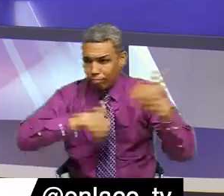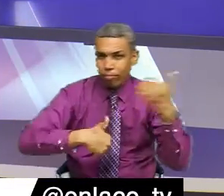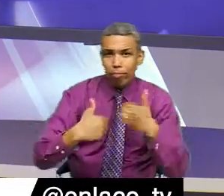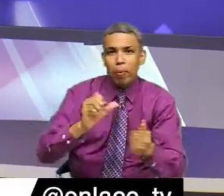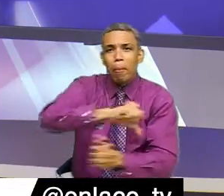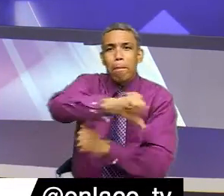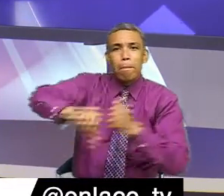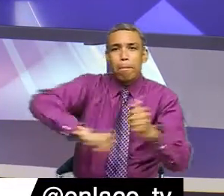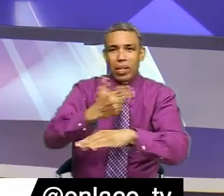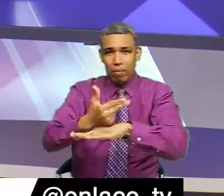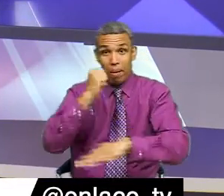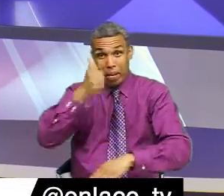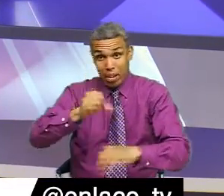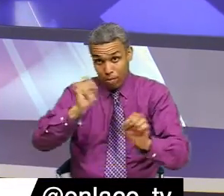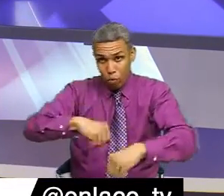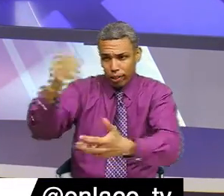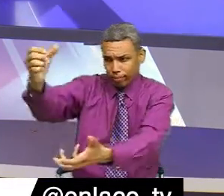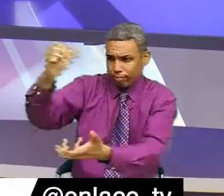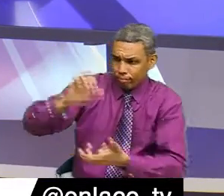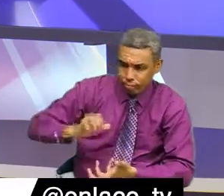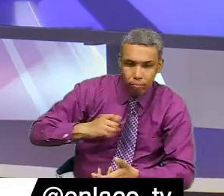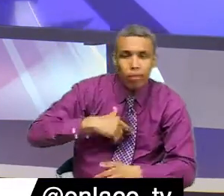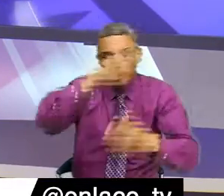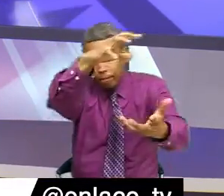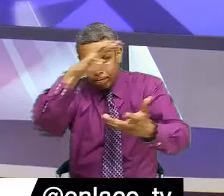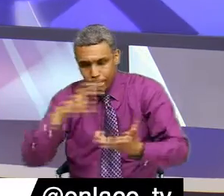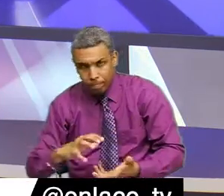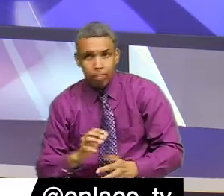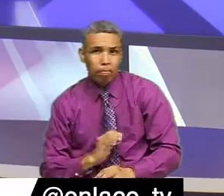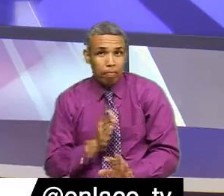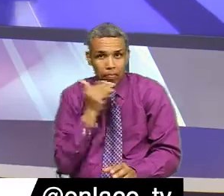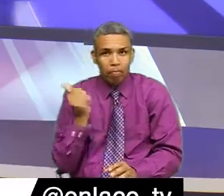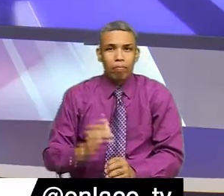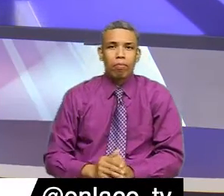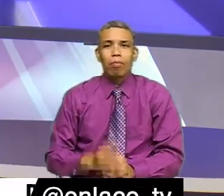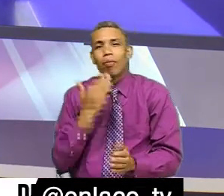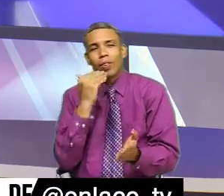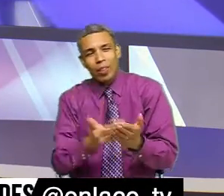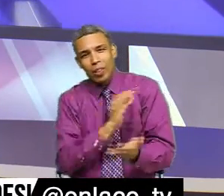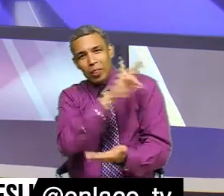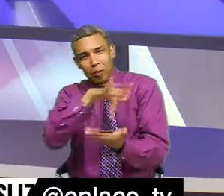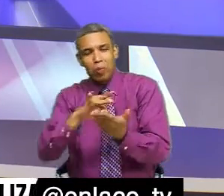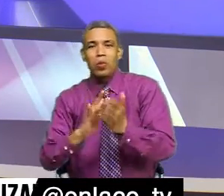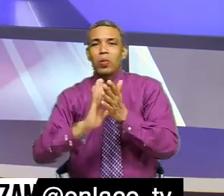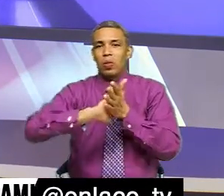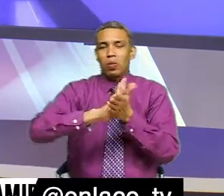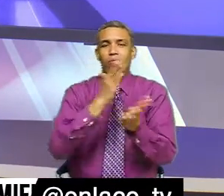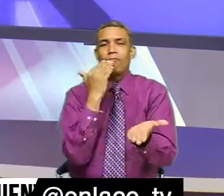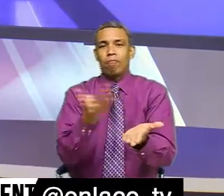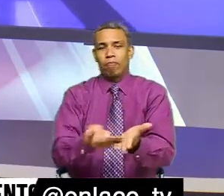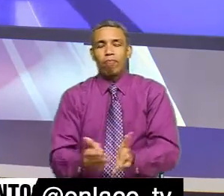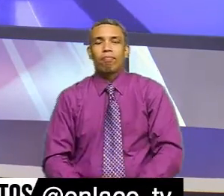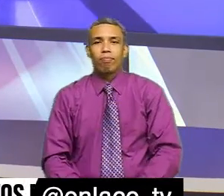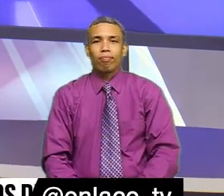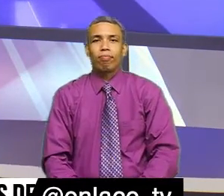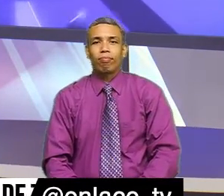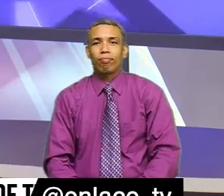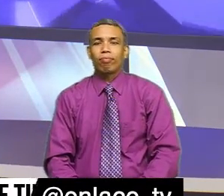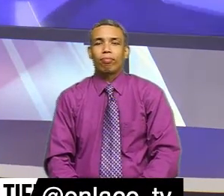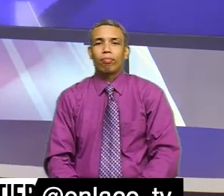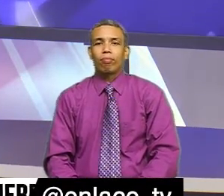secretario, también contribuyendo con esta importante labor. Gracias por haber estado con nosotros e informar sobre estos temas de interés para la comunidad en